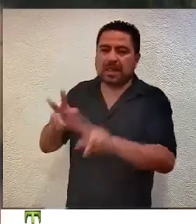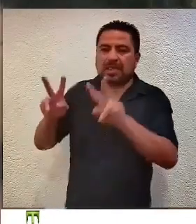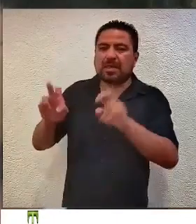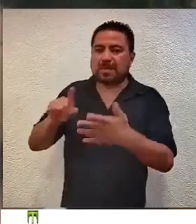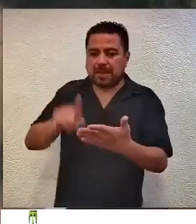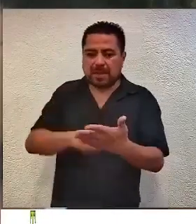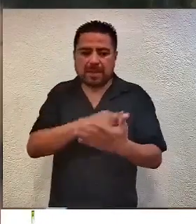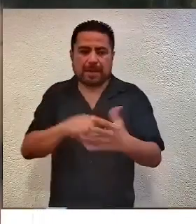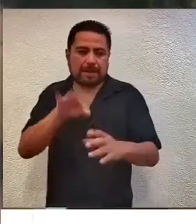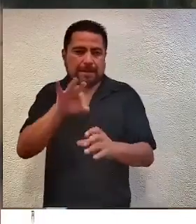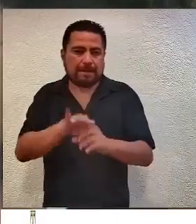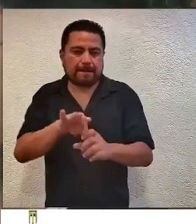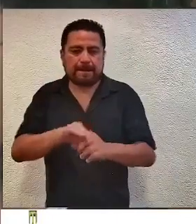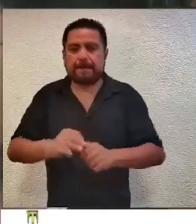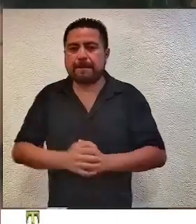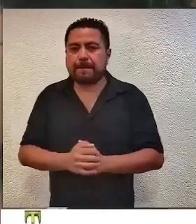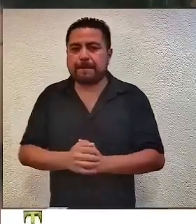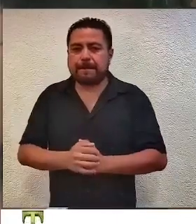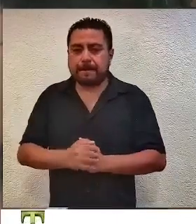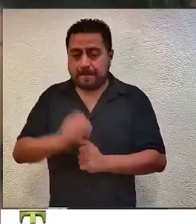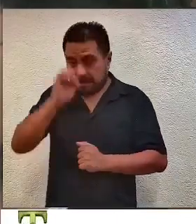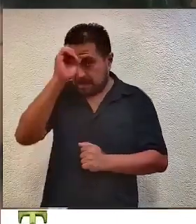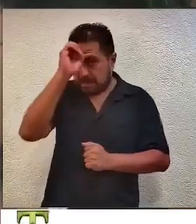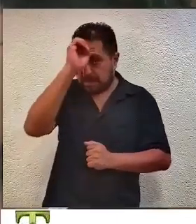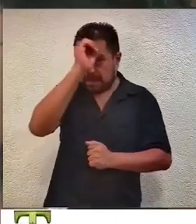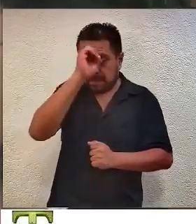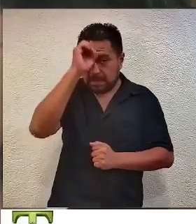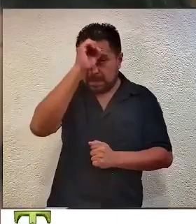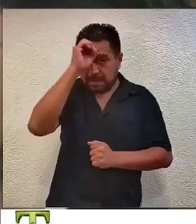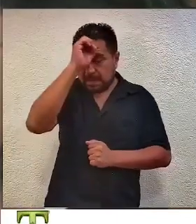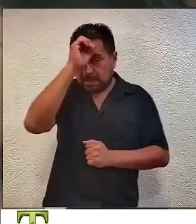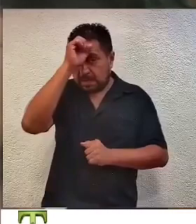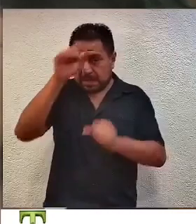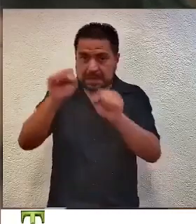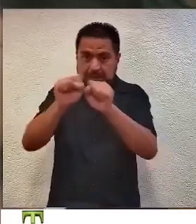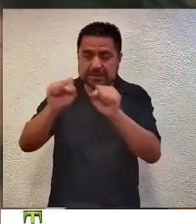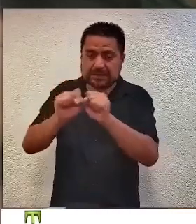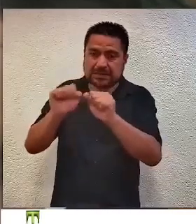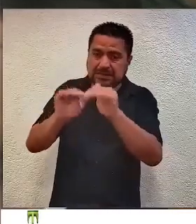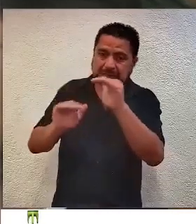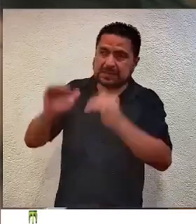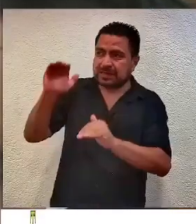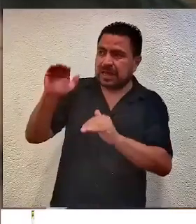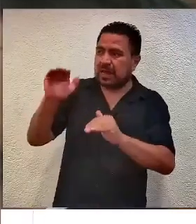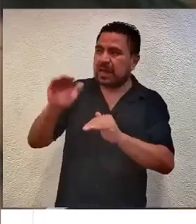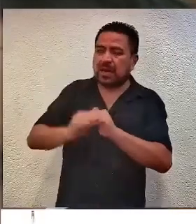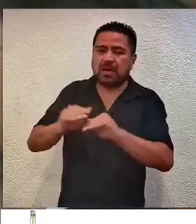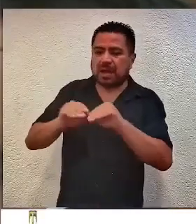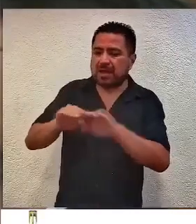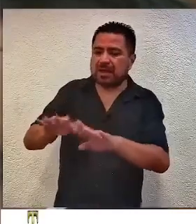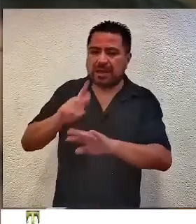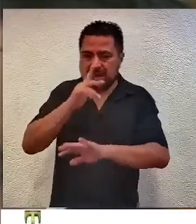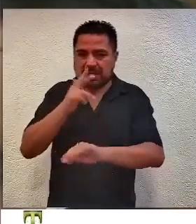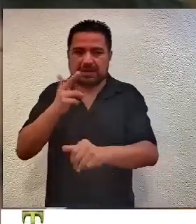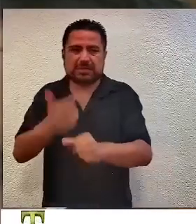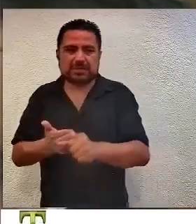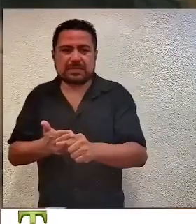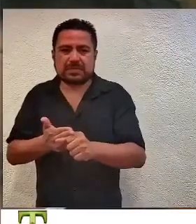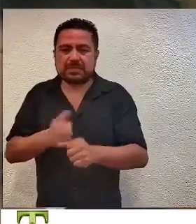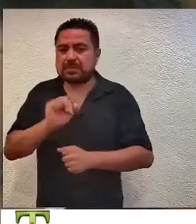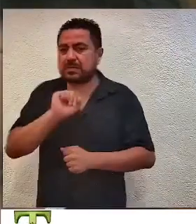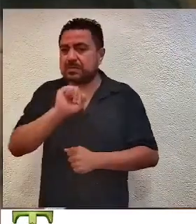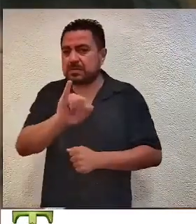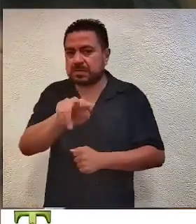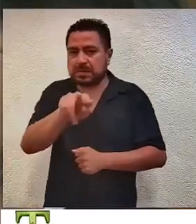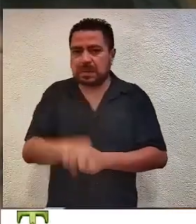electoral. El criterio por parte de la Sala Superior en cuanto a la distribución de competencias